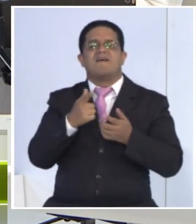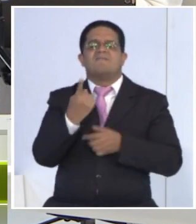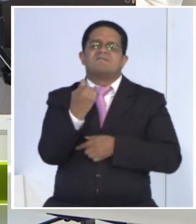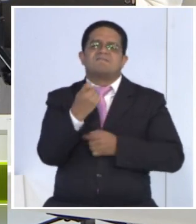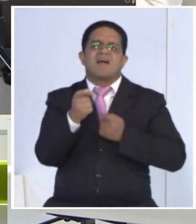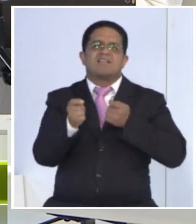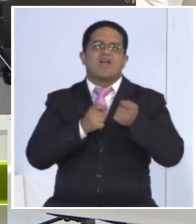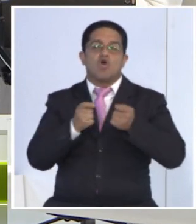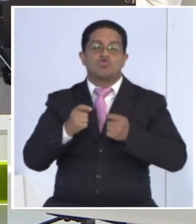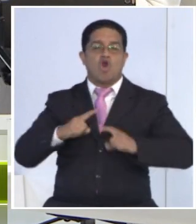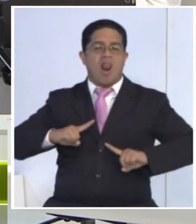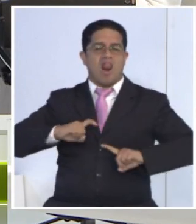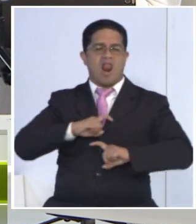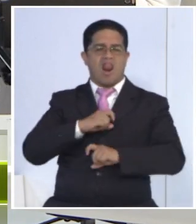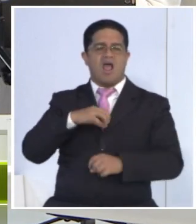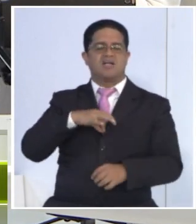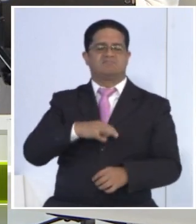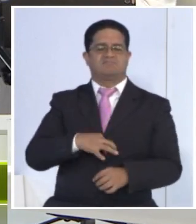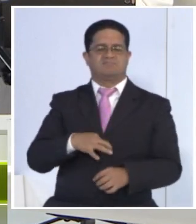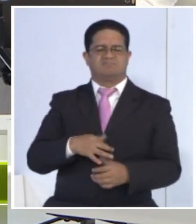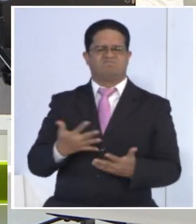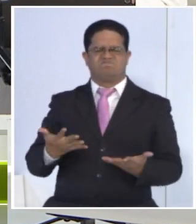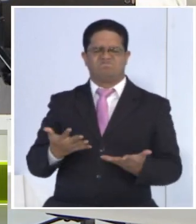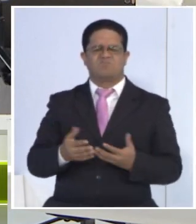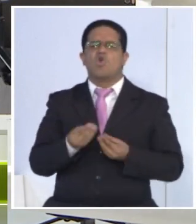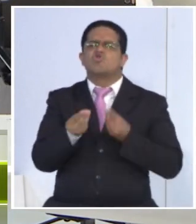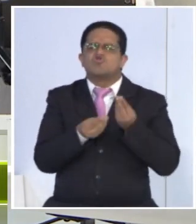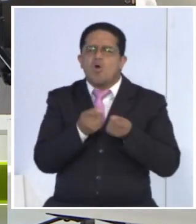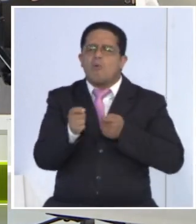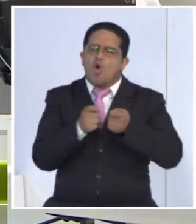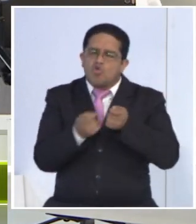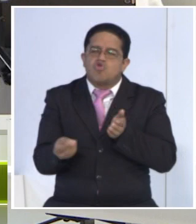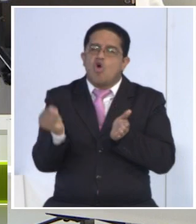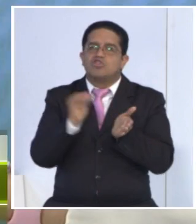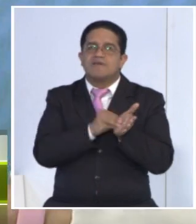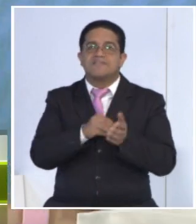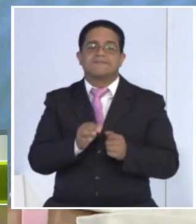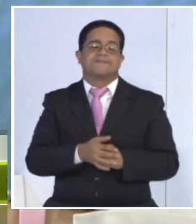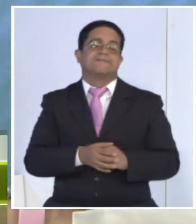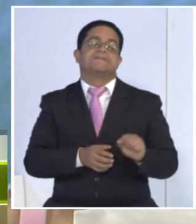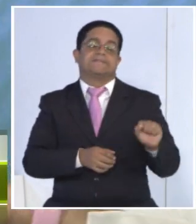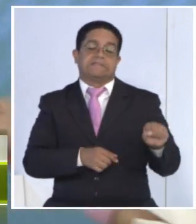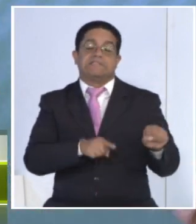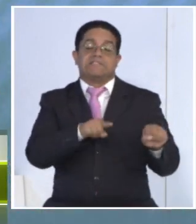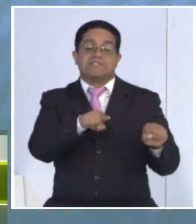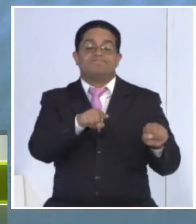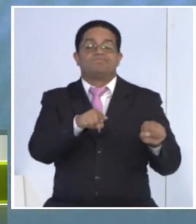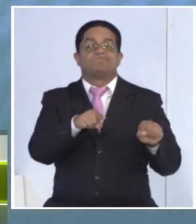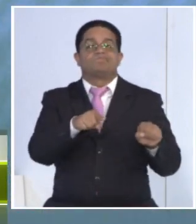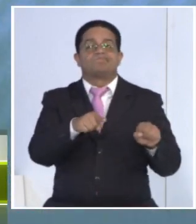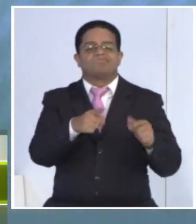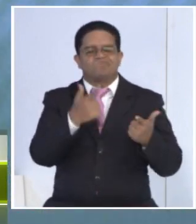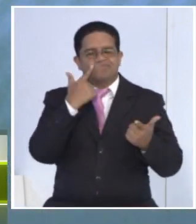se puede recuperar? La flora, disculpen. Sí, fundamentalmente es los